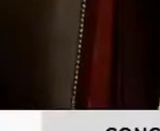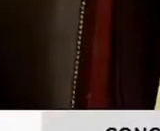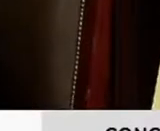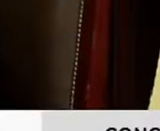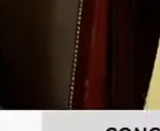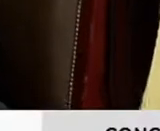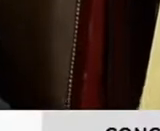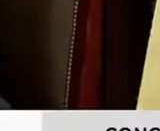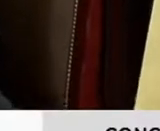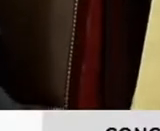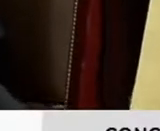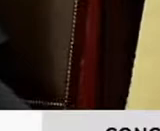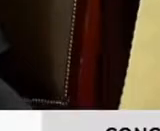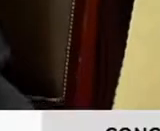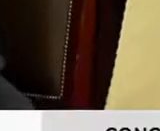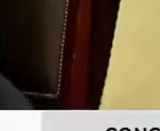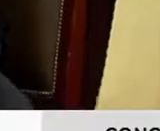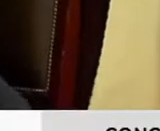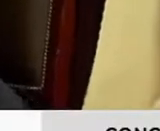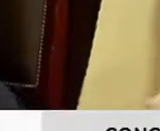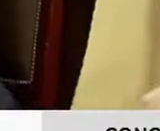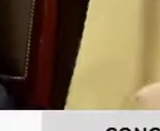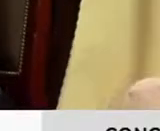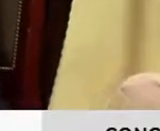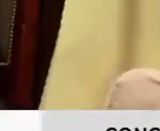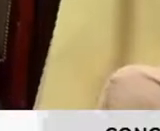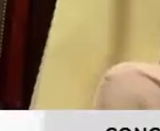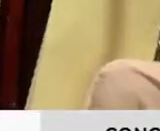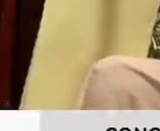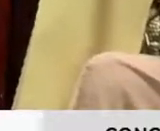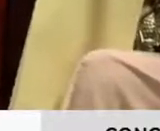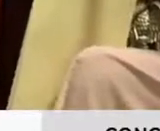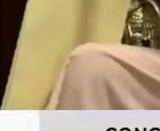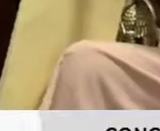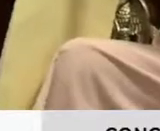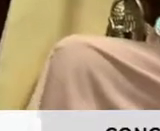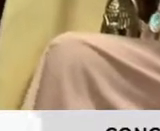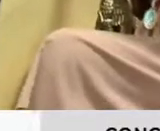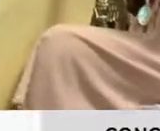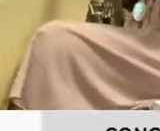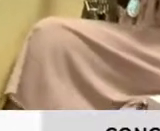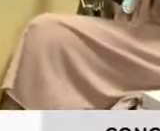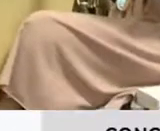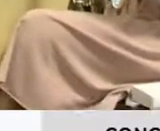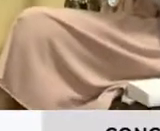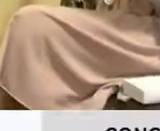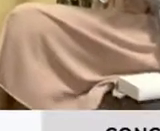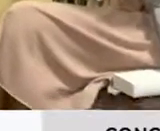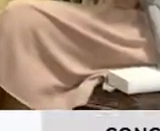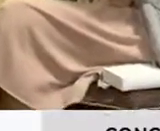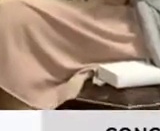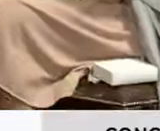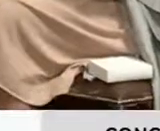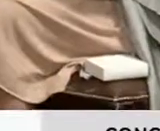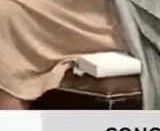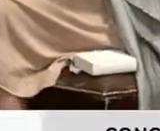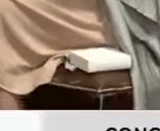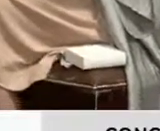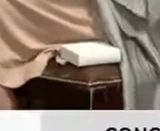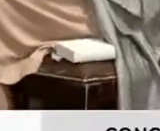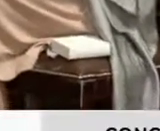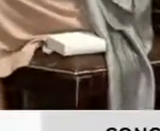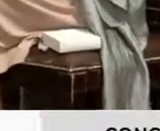congresistas, a que se acerquen a sus cronistas. Miren, yo les quiero decir una cosa. Hay en toda la ciudad, desde el lugar más pequeño hasta la localidad más